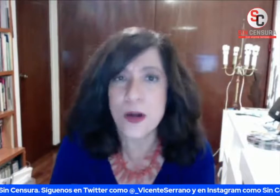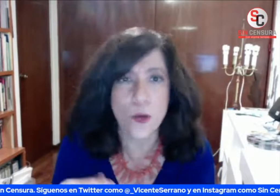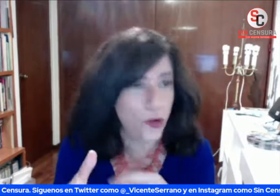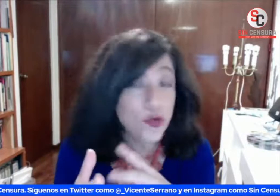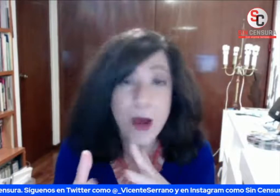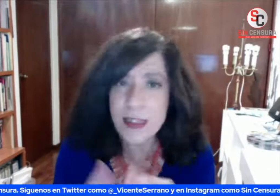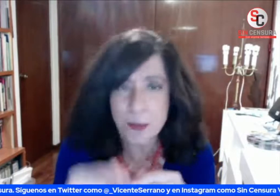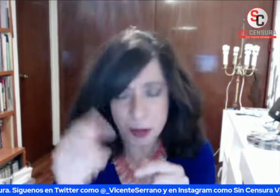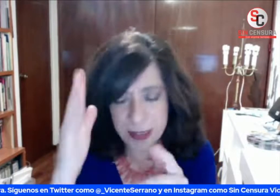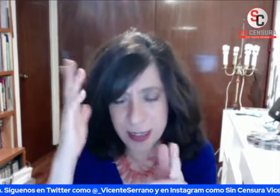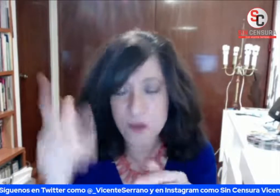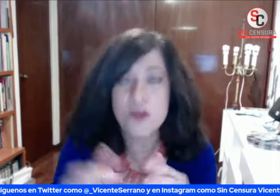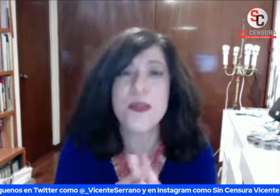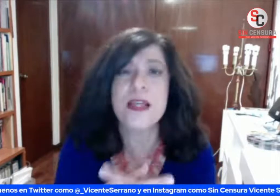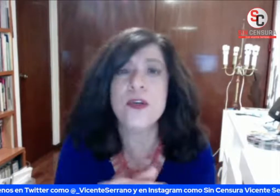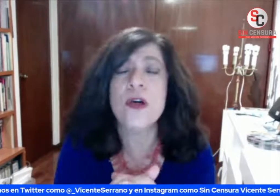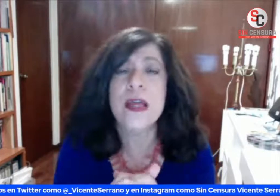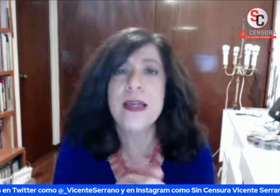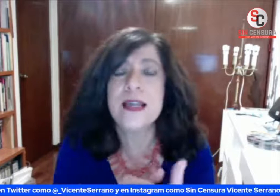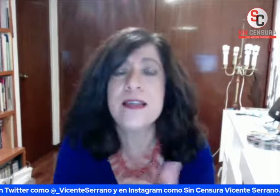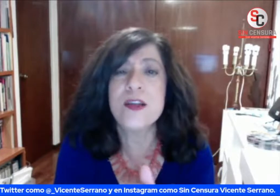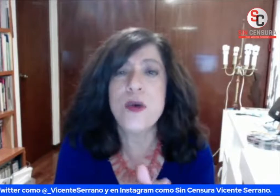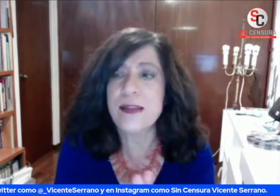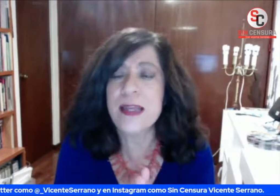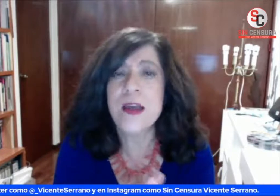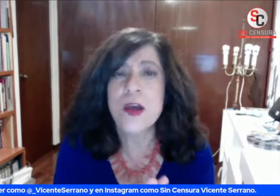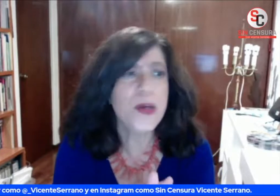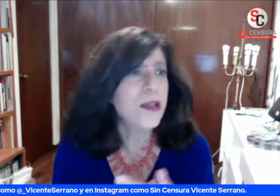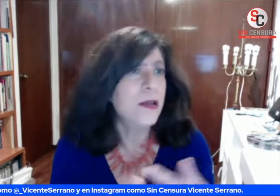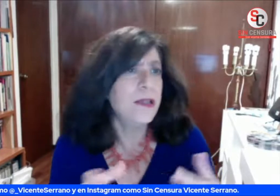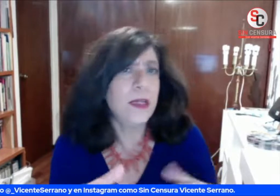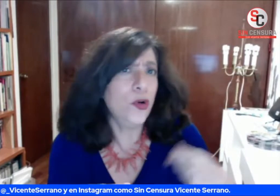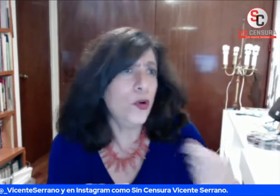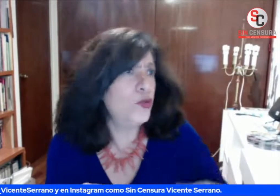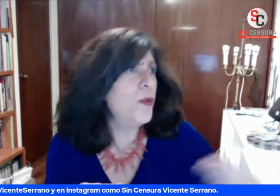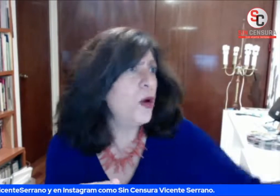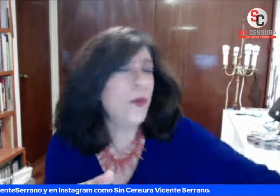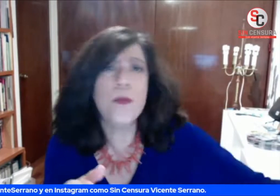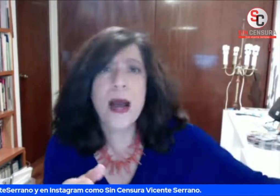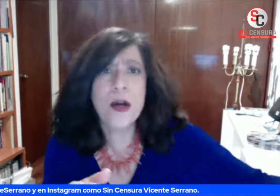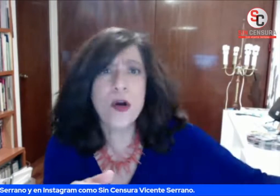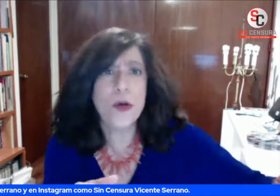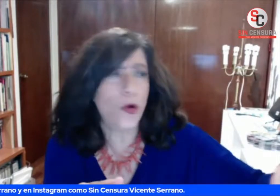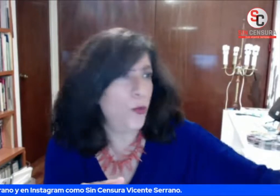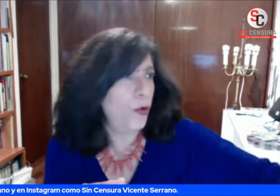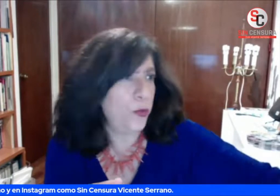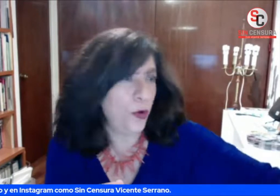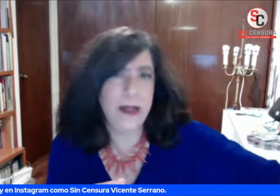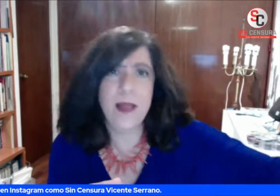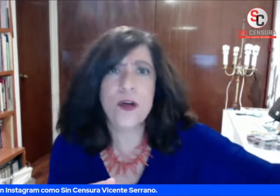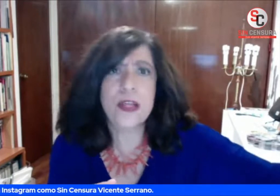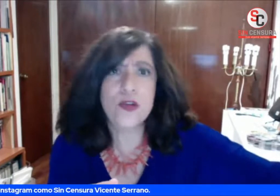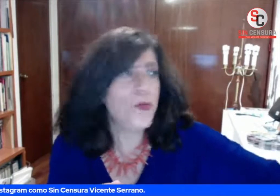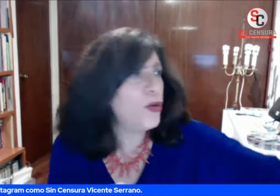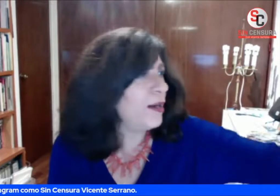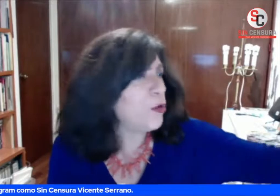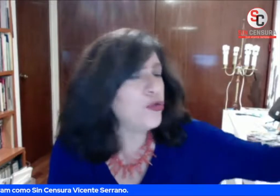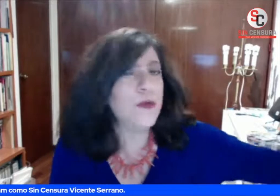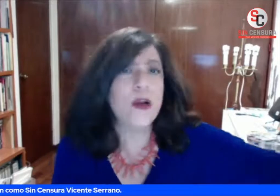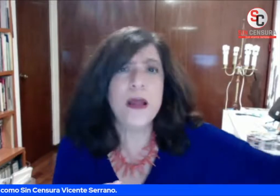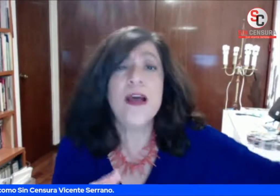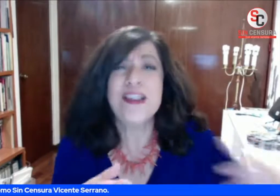como los duarte pero en este caso estoy pensando en cesar duarte pues decía no yo me compré un banco como gobernador que soy